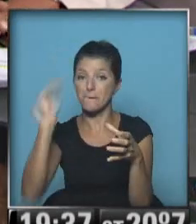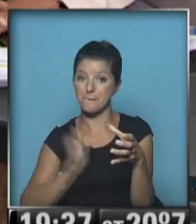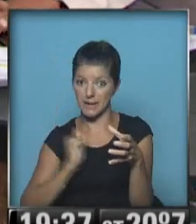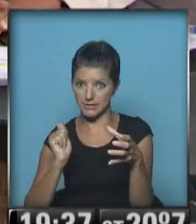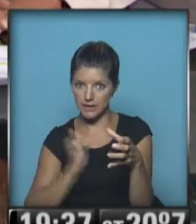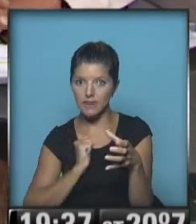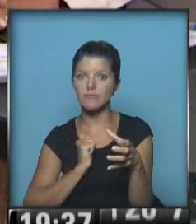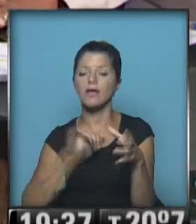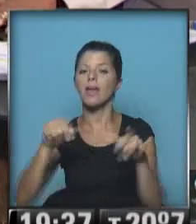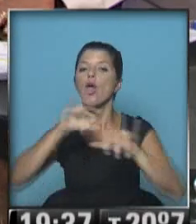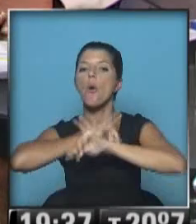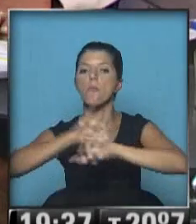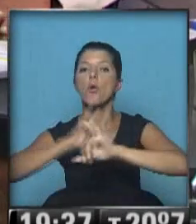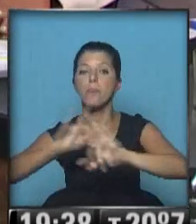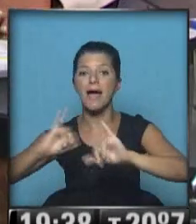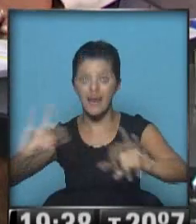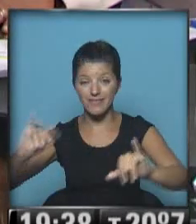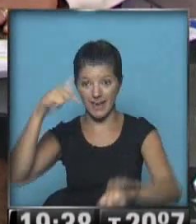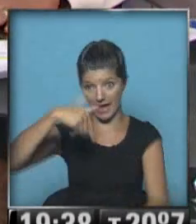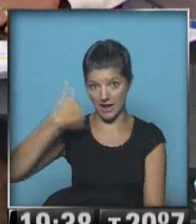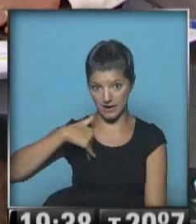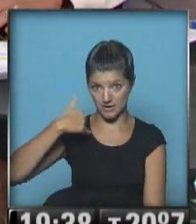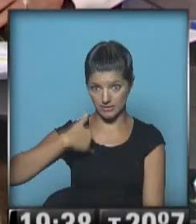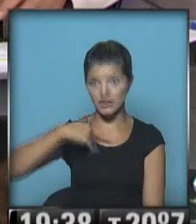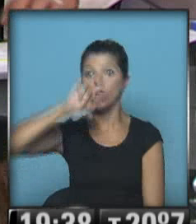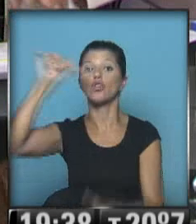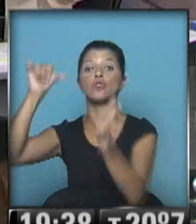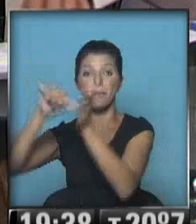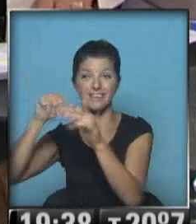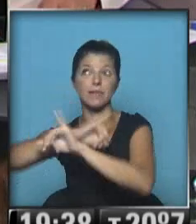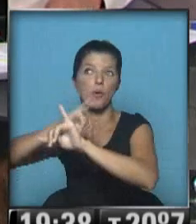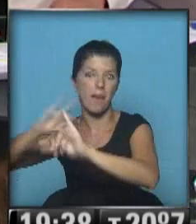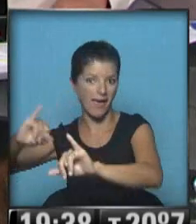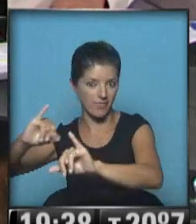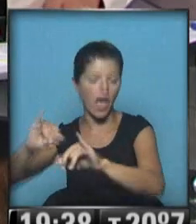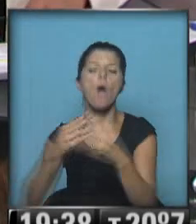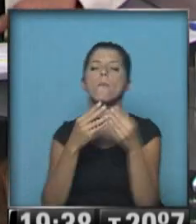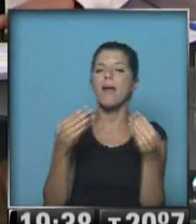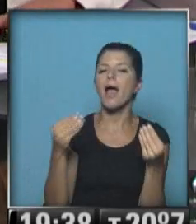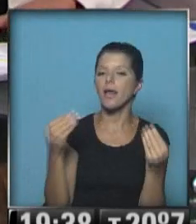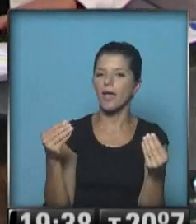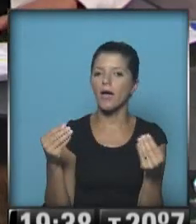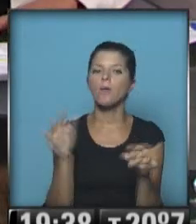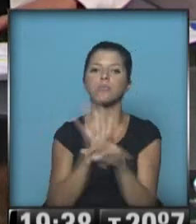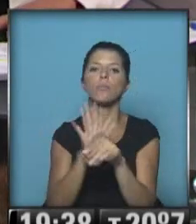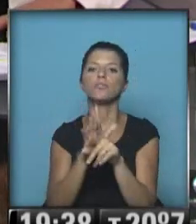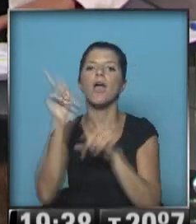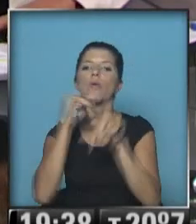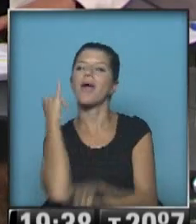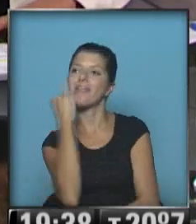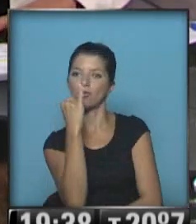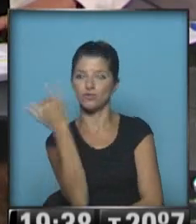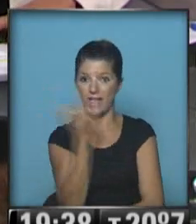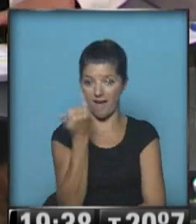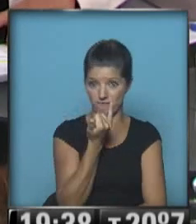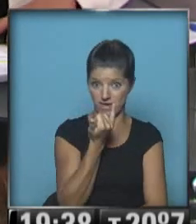propaganda de la República Argentina el exterior de alguna manera para darle respuesta a las denuncias que estaban